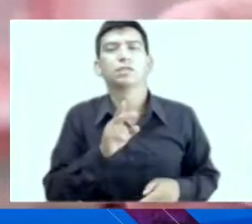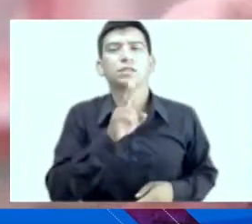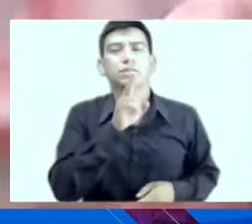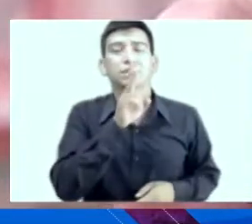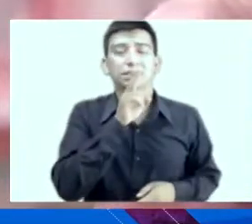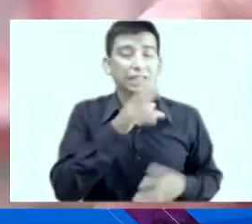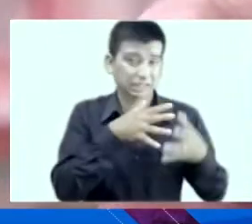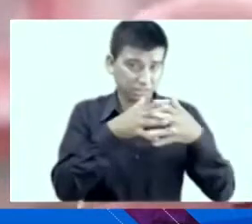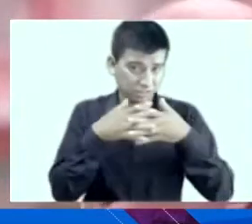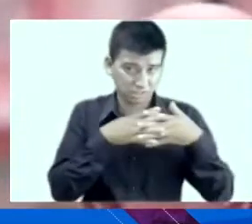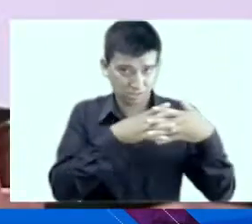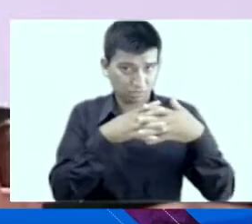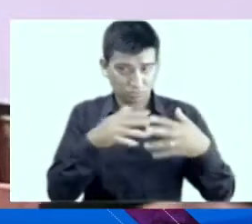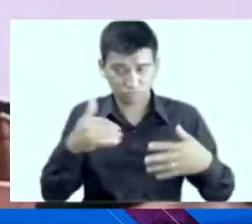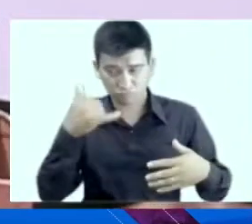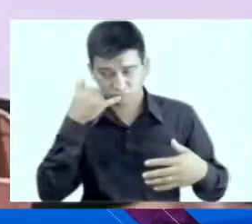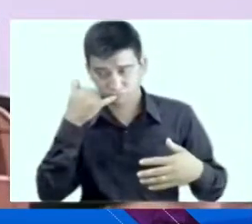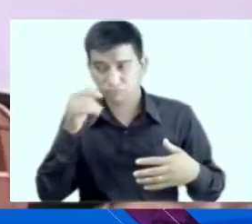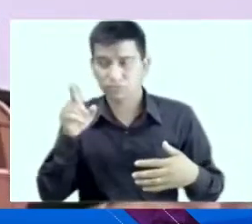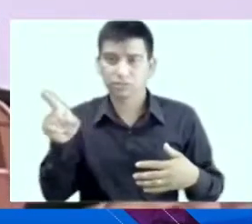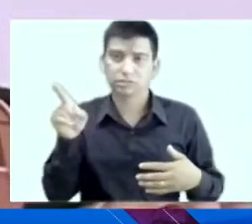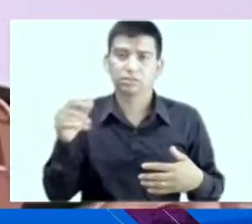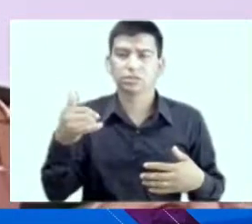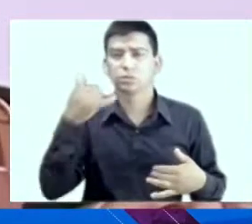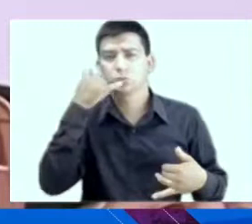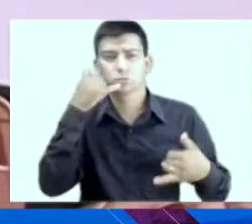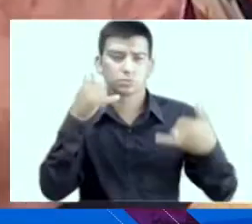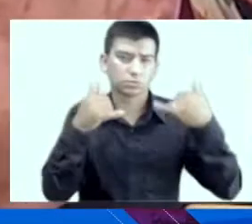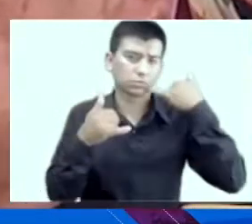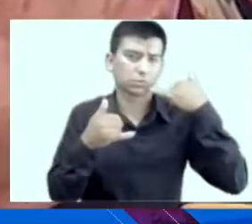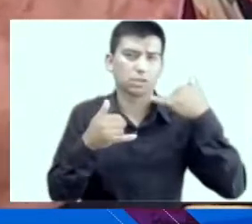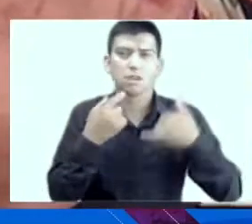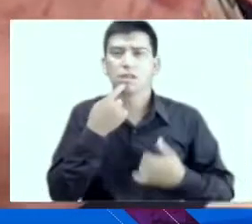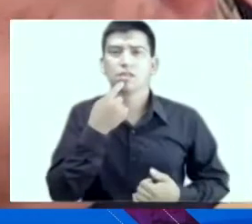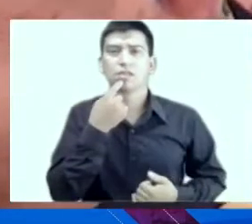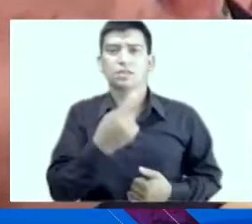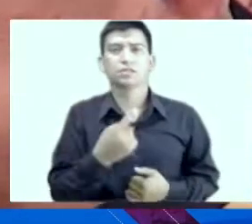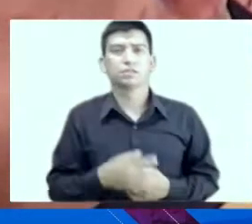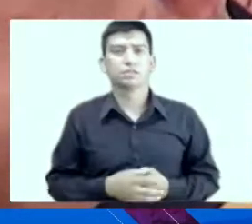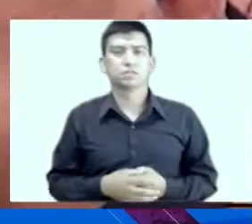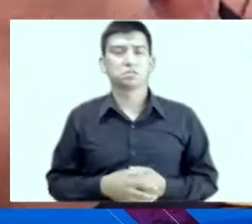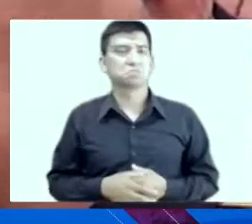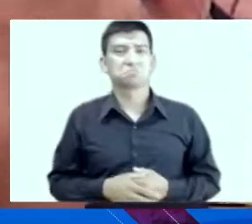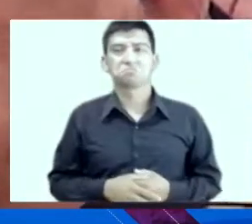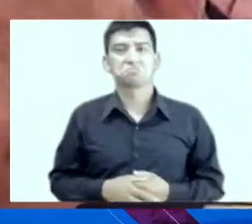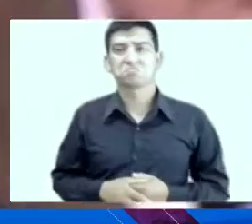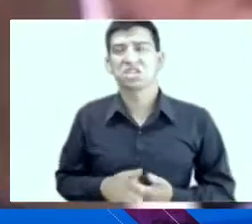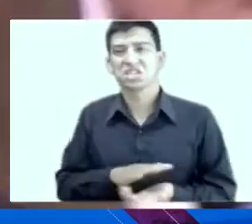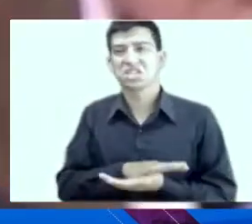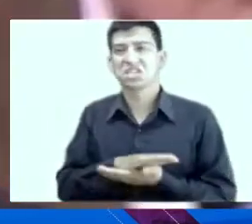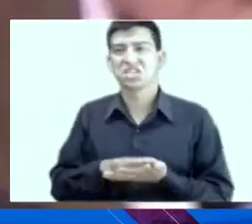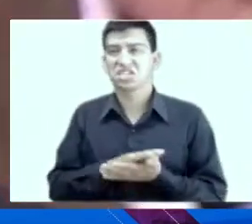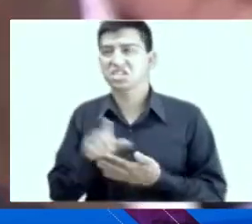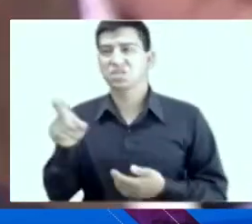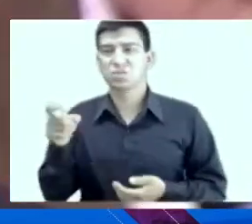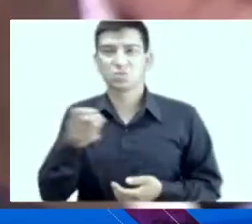Blinken, con Sergei Lavrov. Lavrov básicamente reiteró que no han sido escuchadas las demandas rusas. Y del